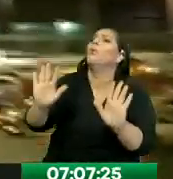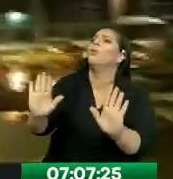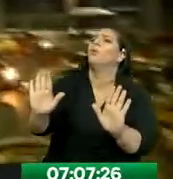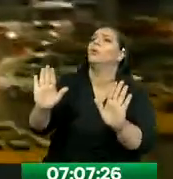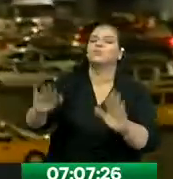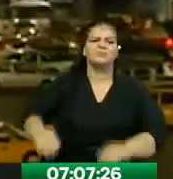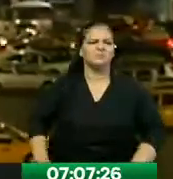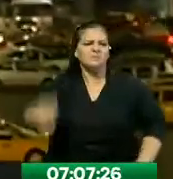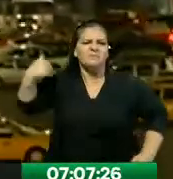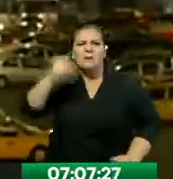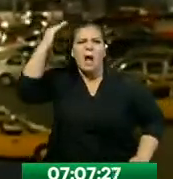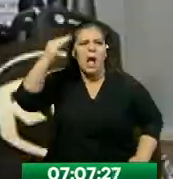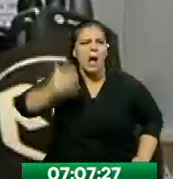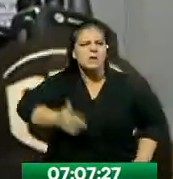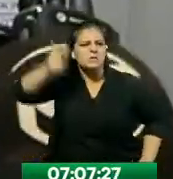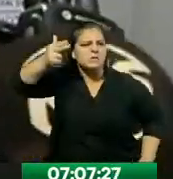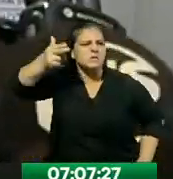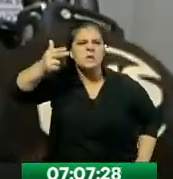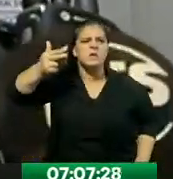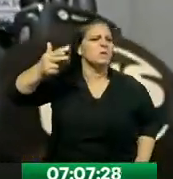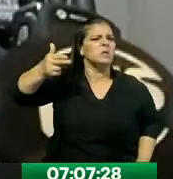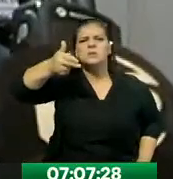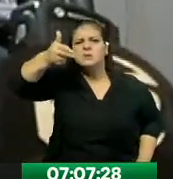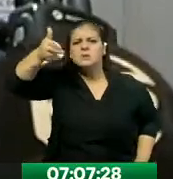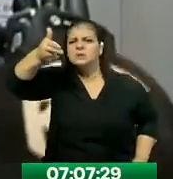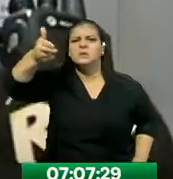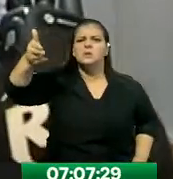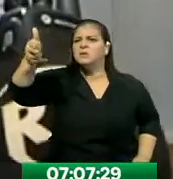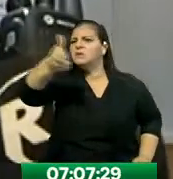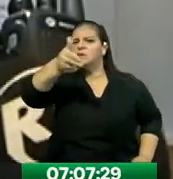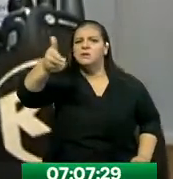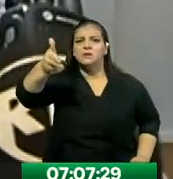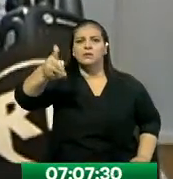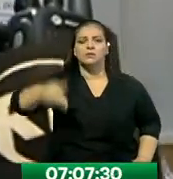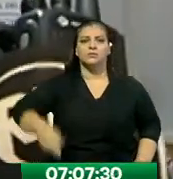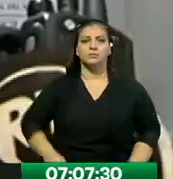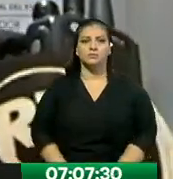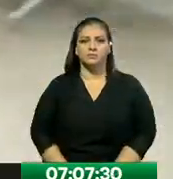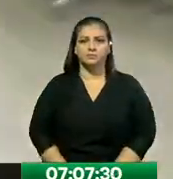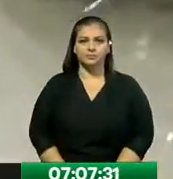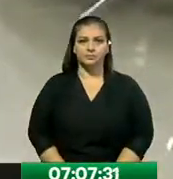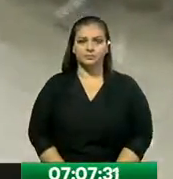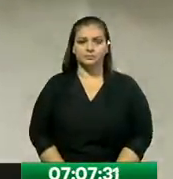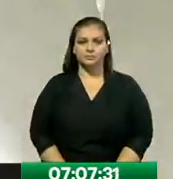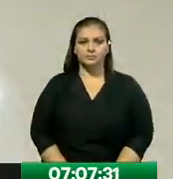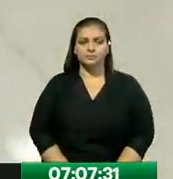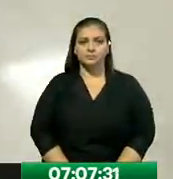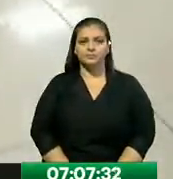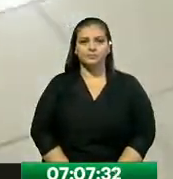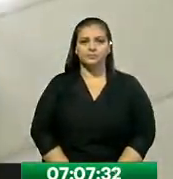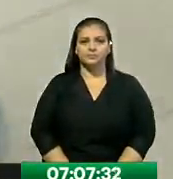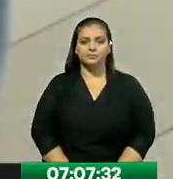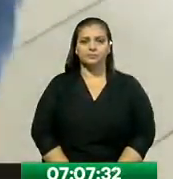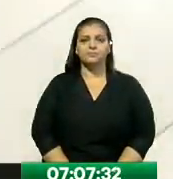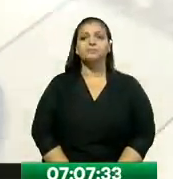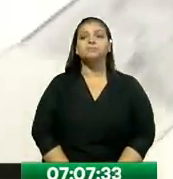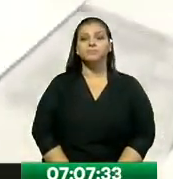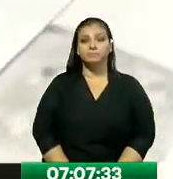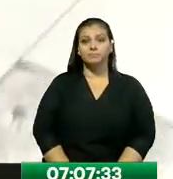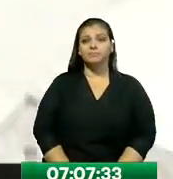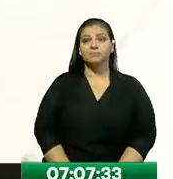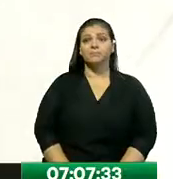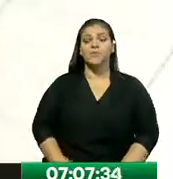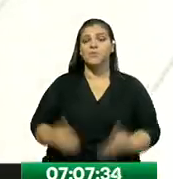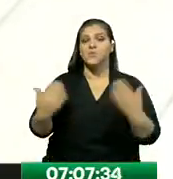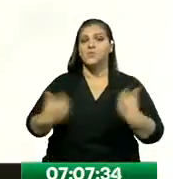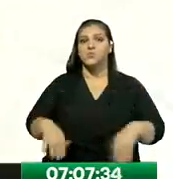se negaba rotundamente y hasta neutralizar y todo para poder ingresar igualmente al interior del vehículo. Se cree que el individuo pretendía asaltar